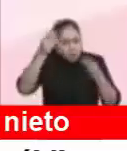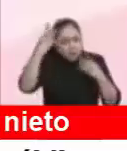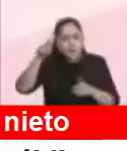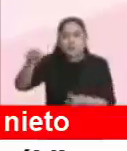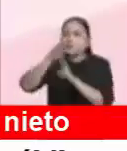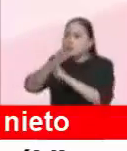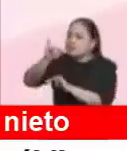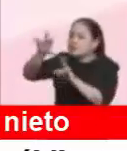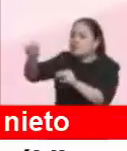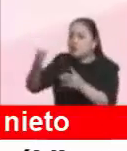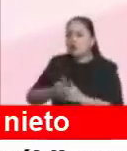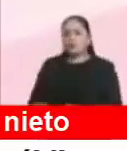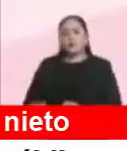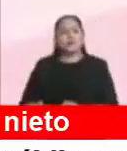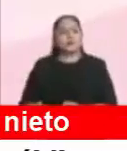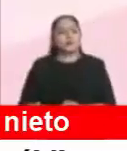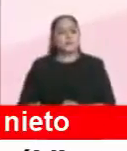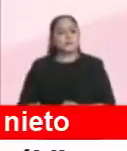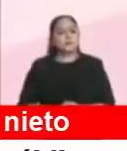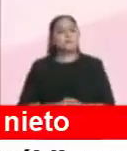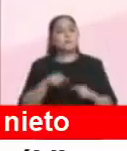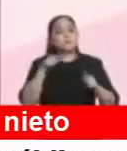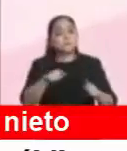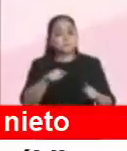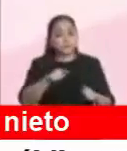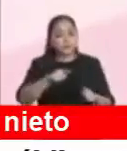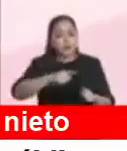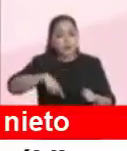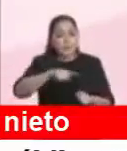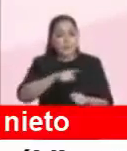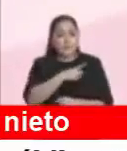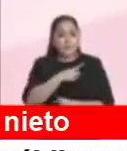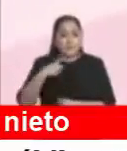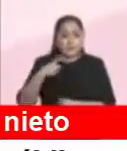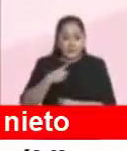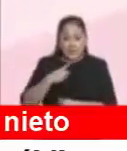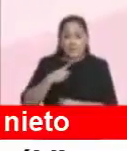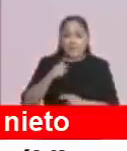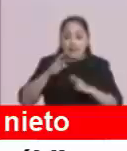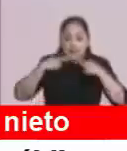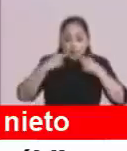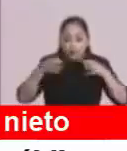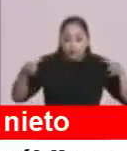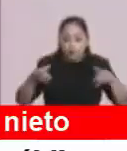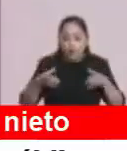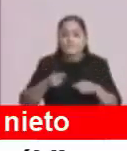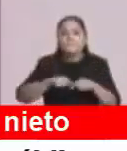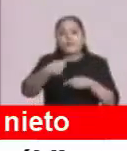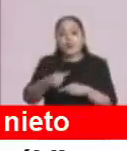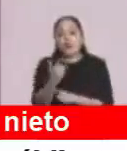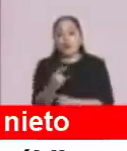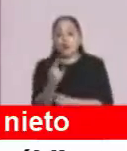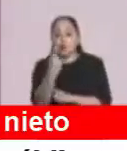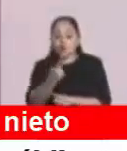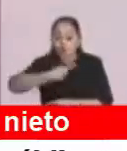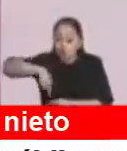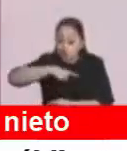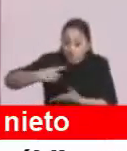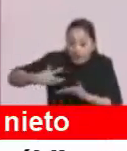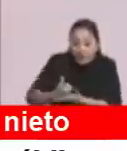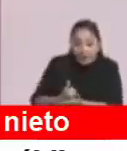un infierno escuchar a esos cuatro personajes, pero ojalá que sirva para que el pueblo que lo vio,